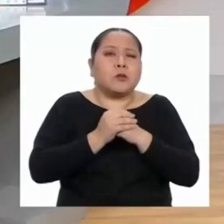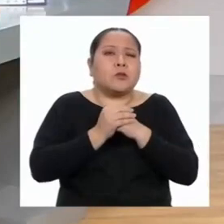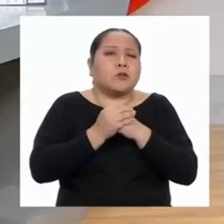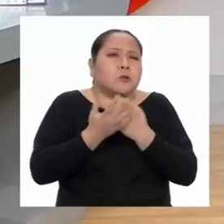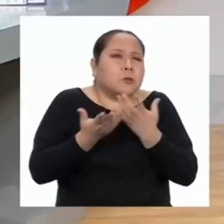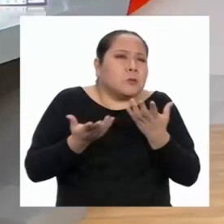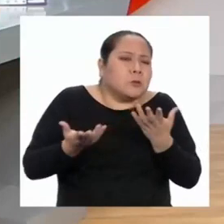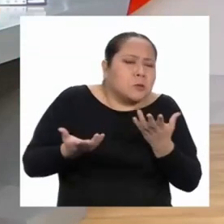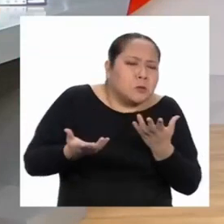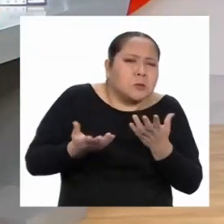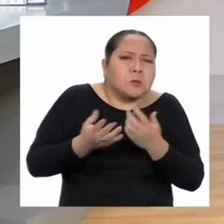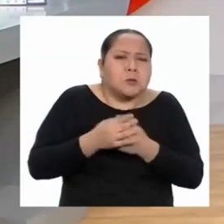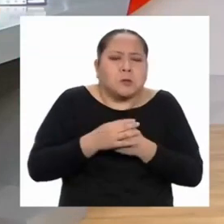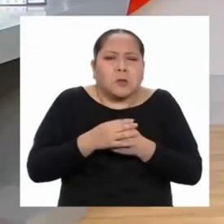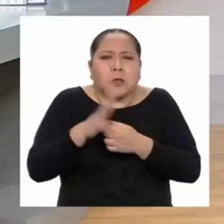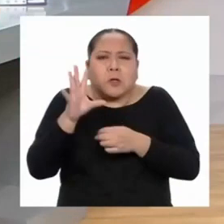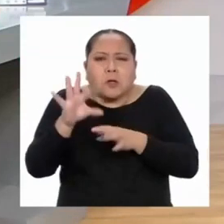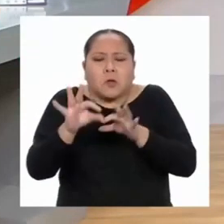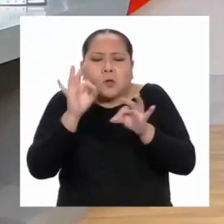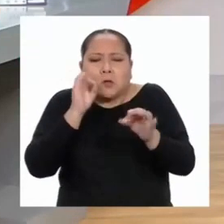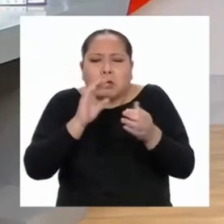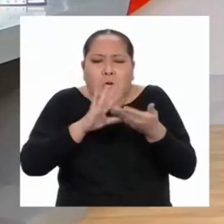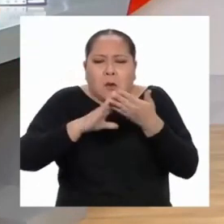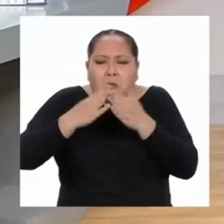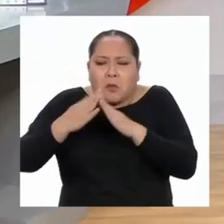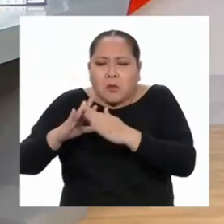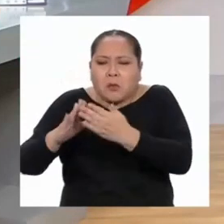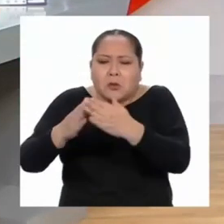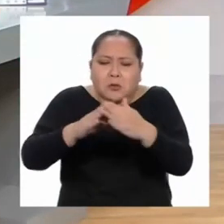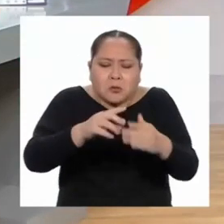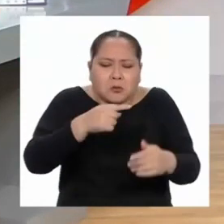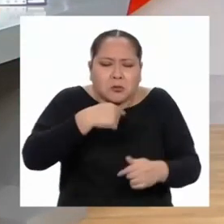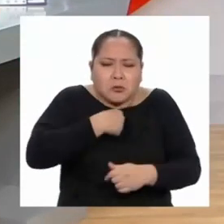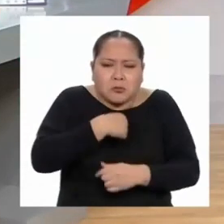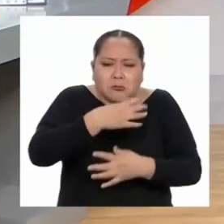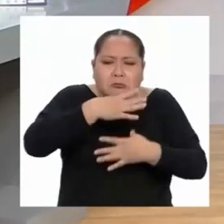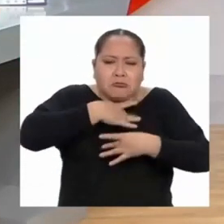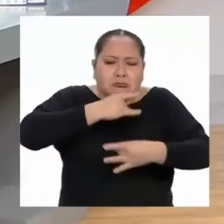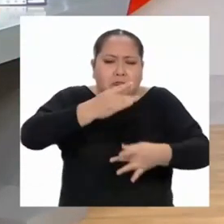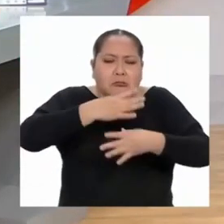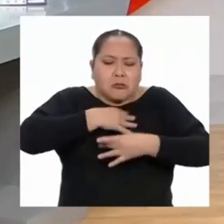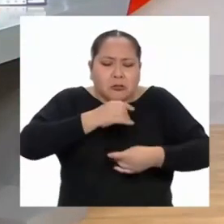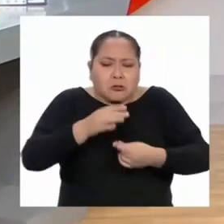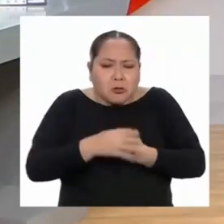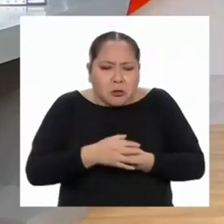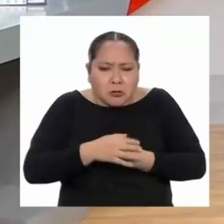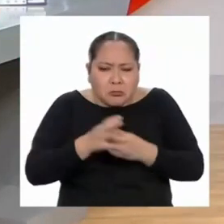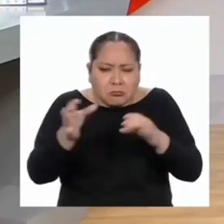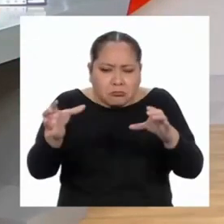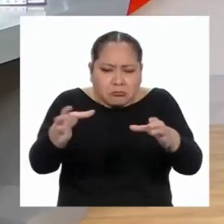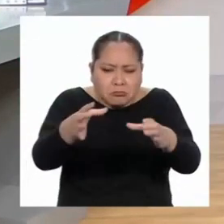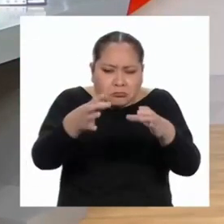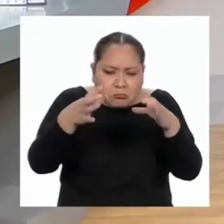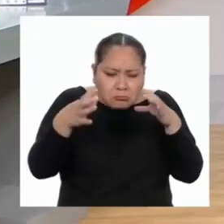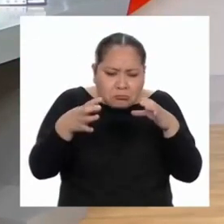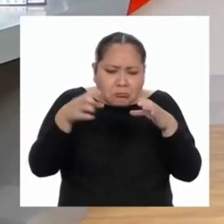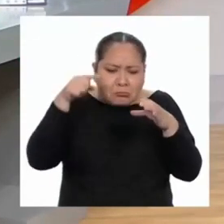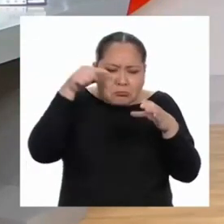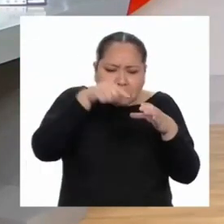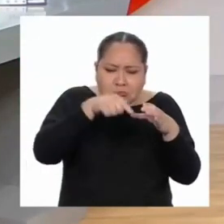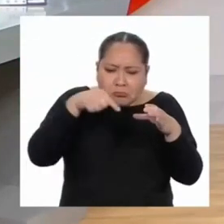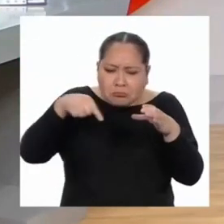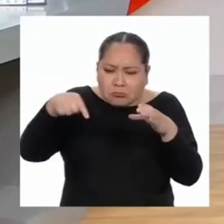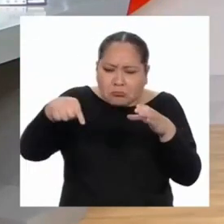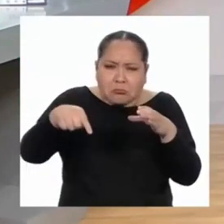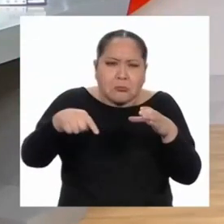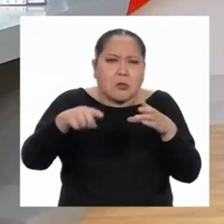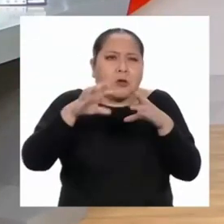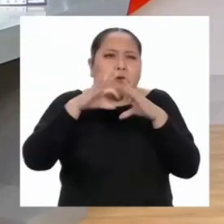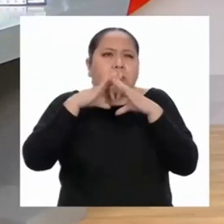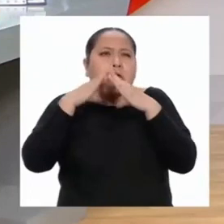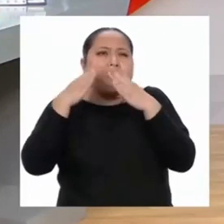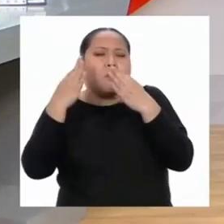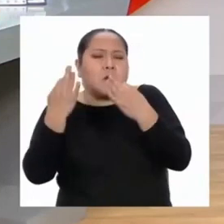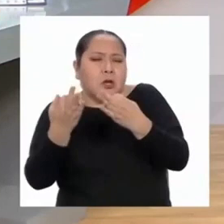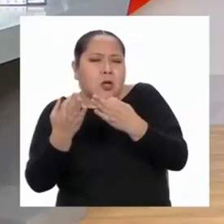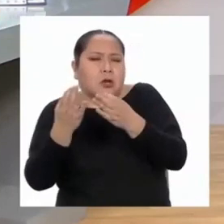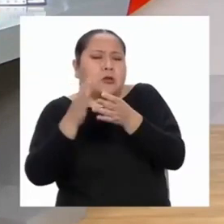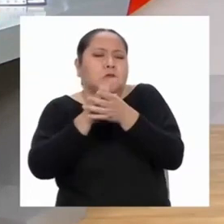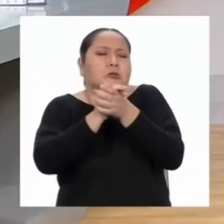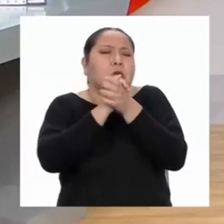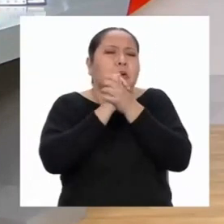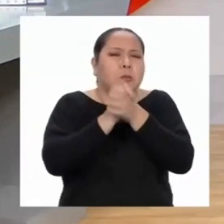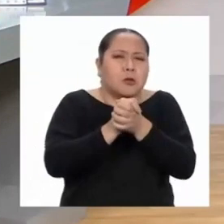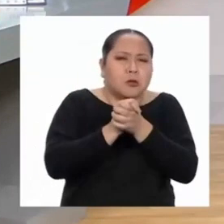será definir la población de mi interés y luego ubicaré entre familiares,